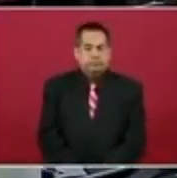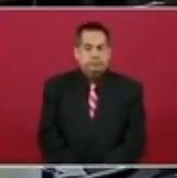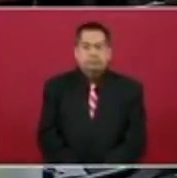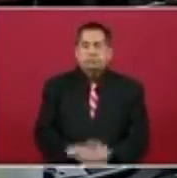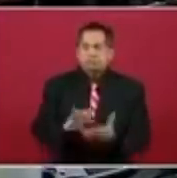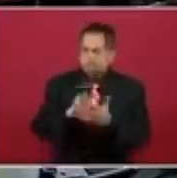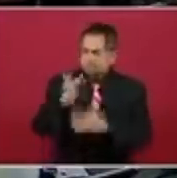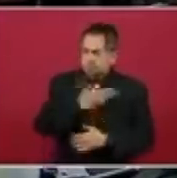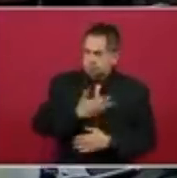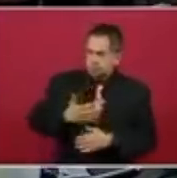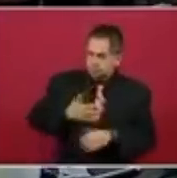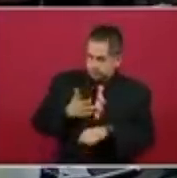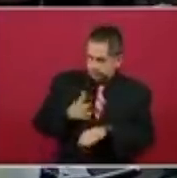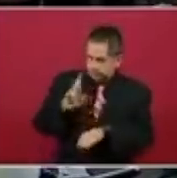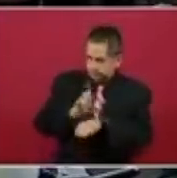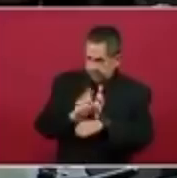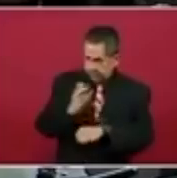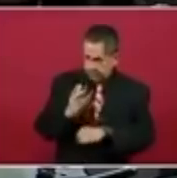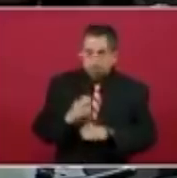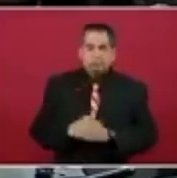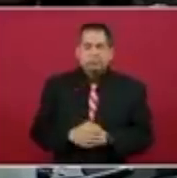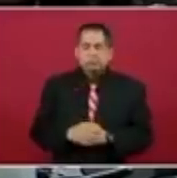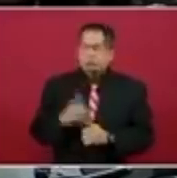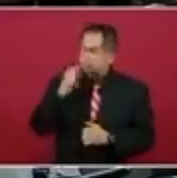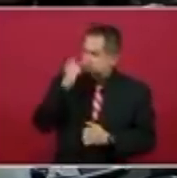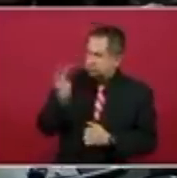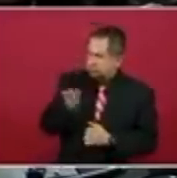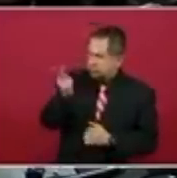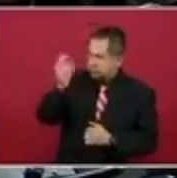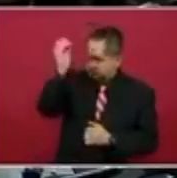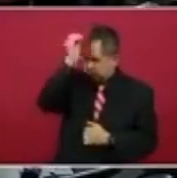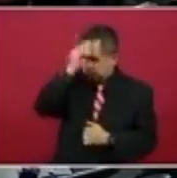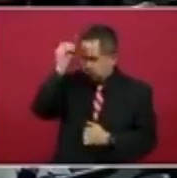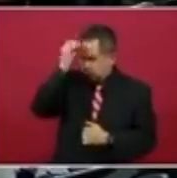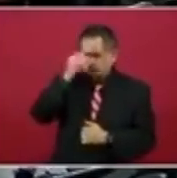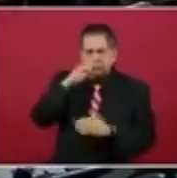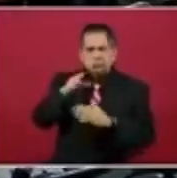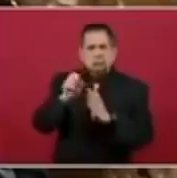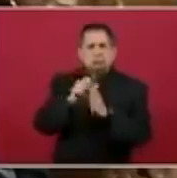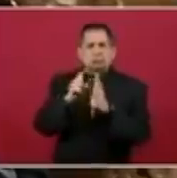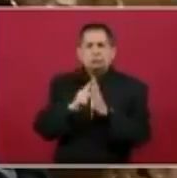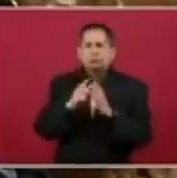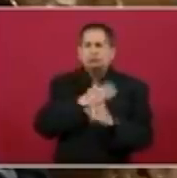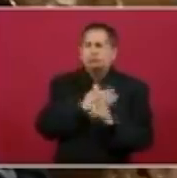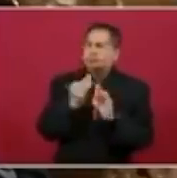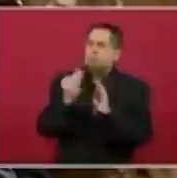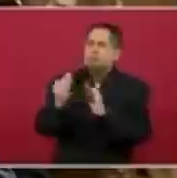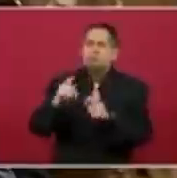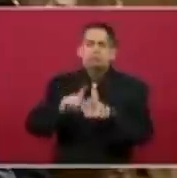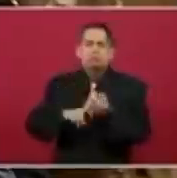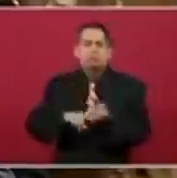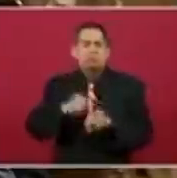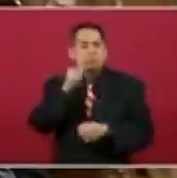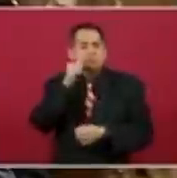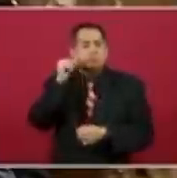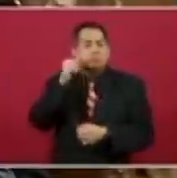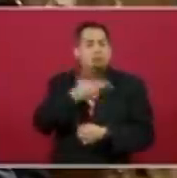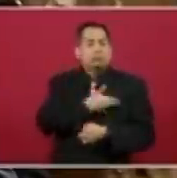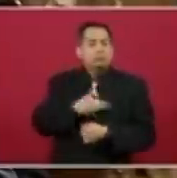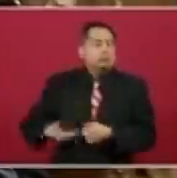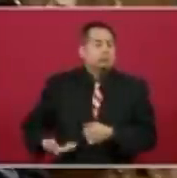Gracias, presidente. Buenos días. Quisiera consultarle su opinión sobre esta solicitud de audiencia que hizo ayer el presidente de la